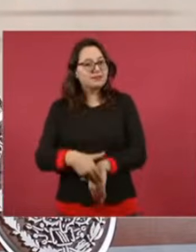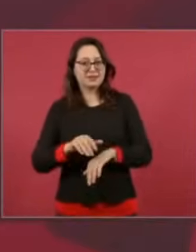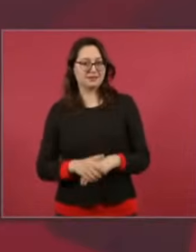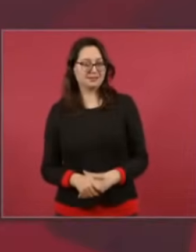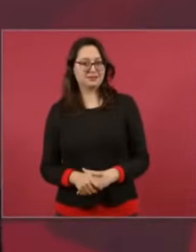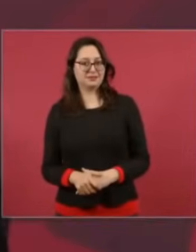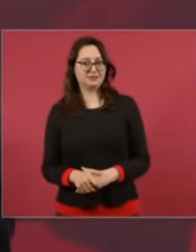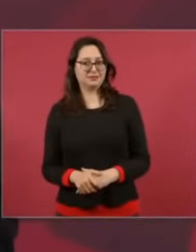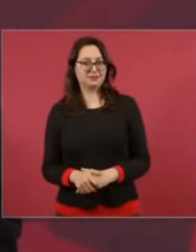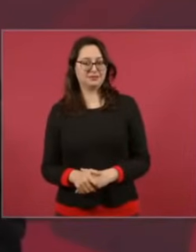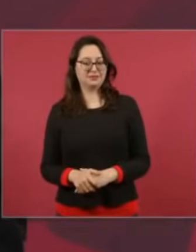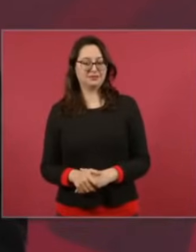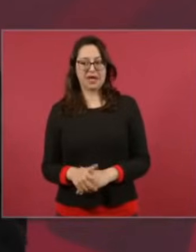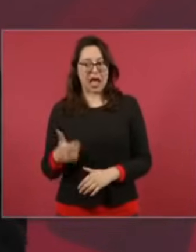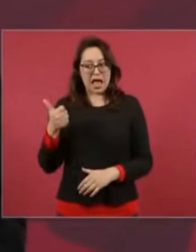se le